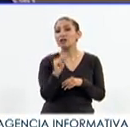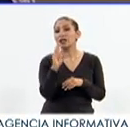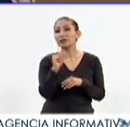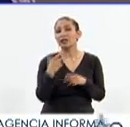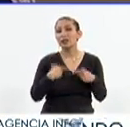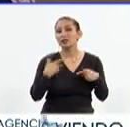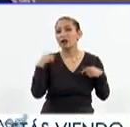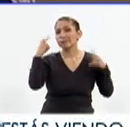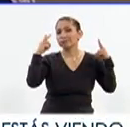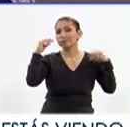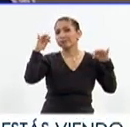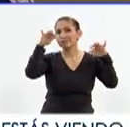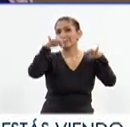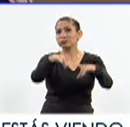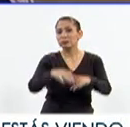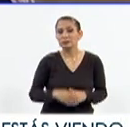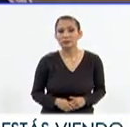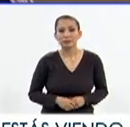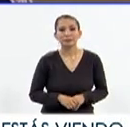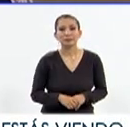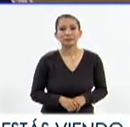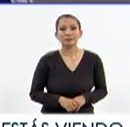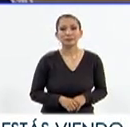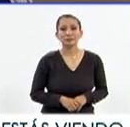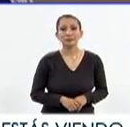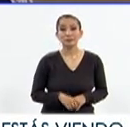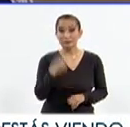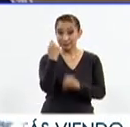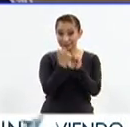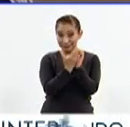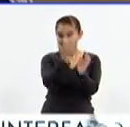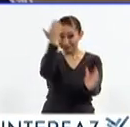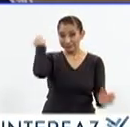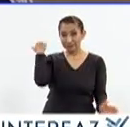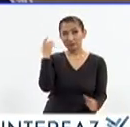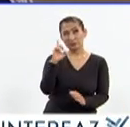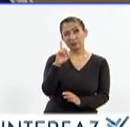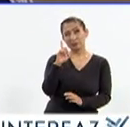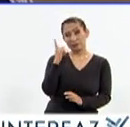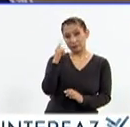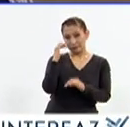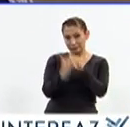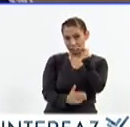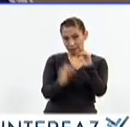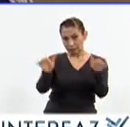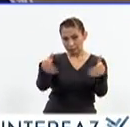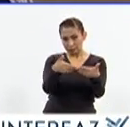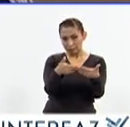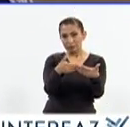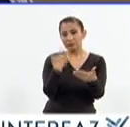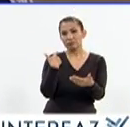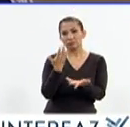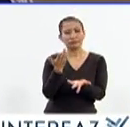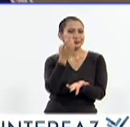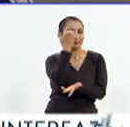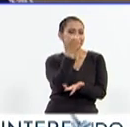139,280 asistentes. Hace un año, en el lunes de clausura, que sería, vamos a